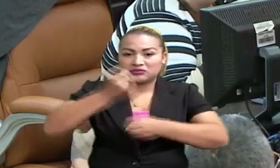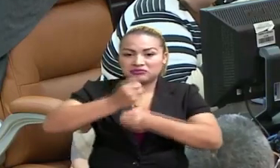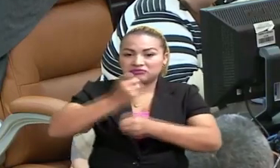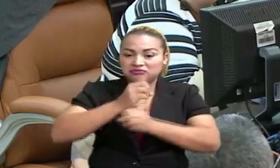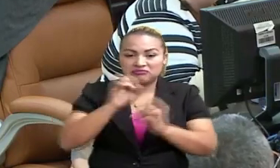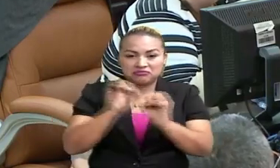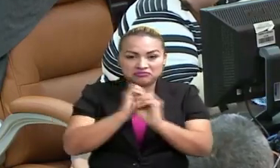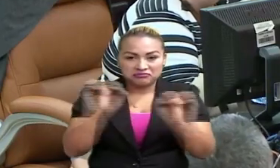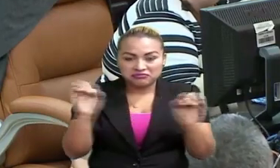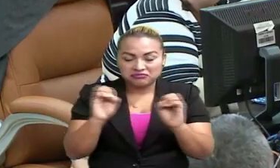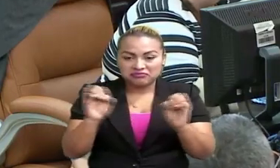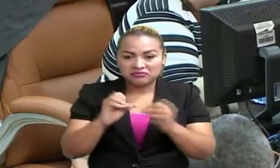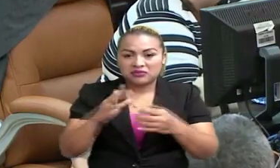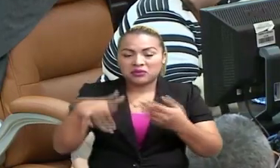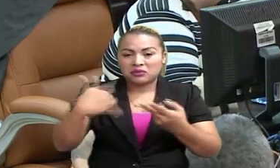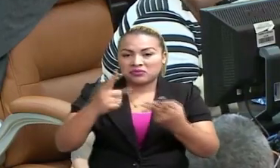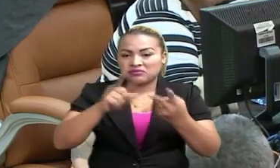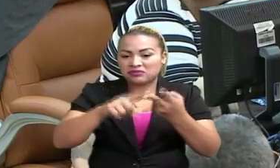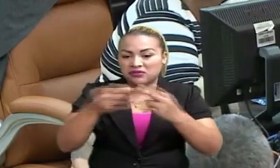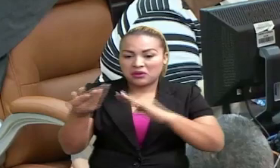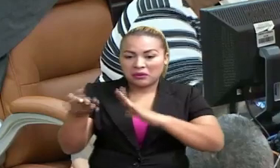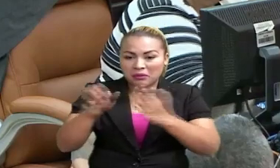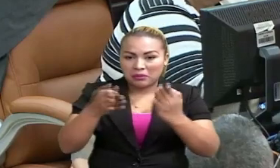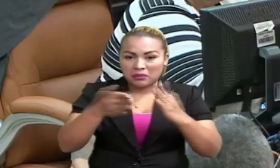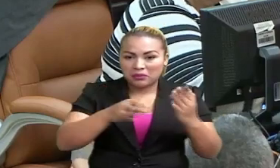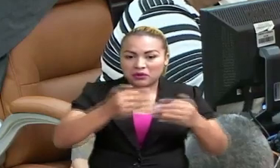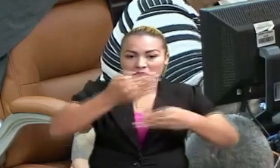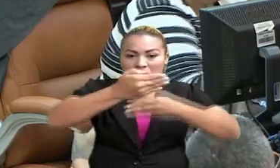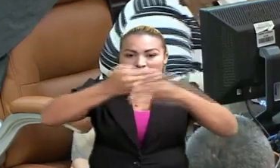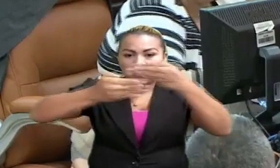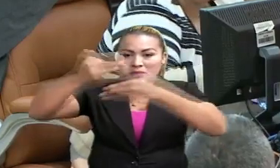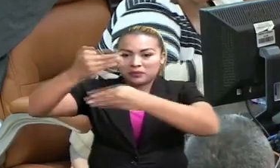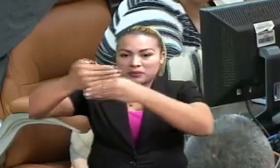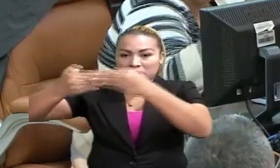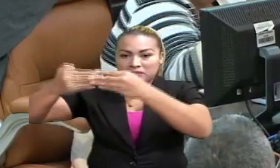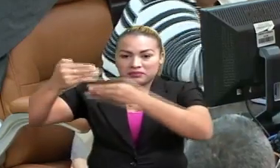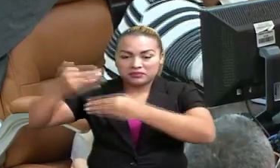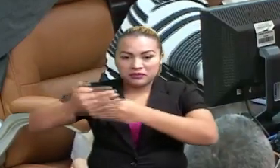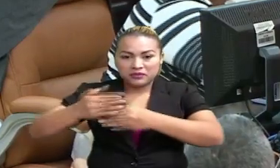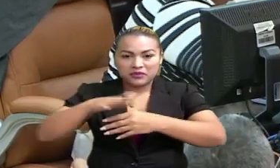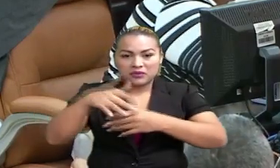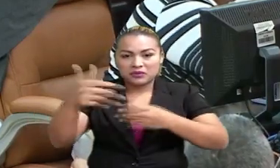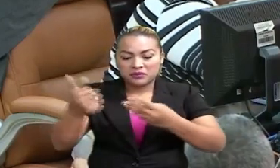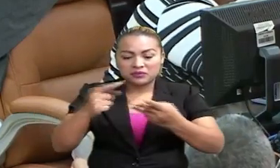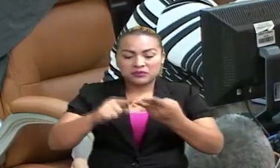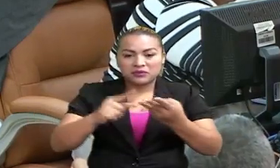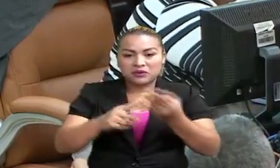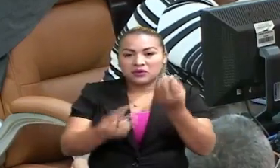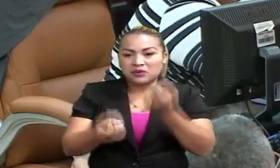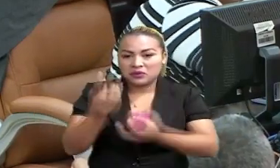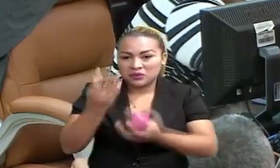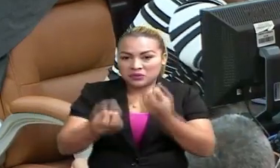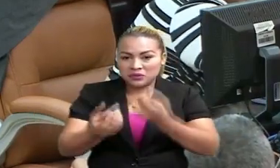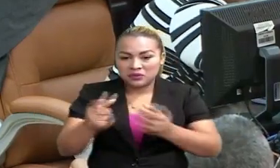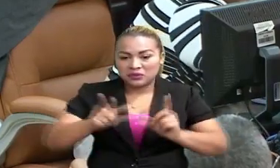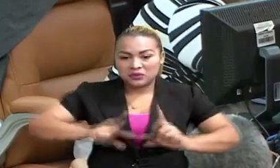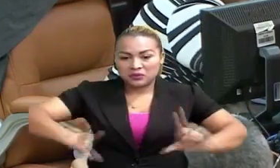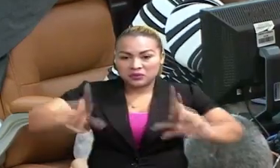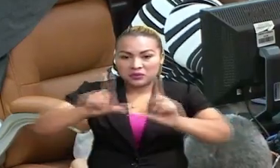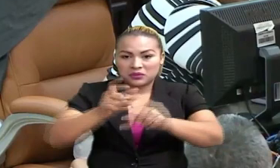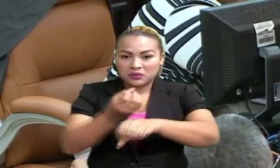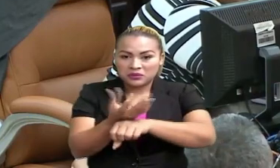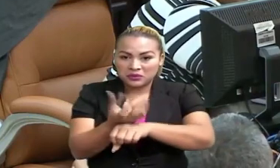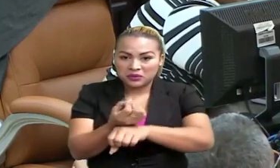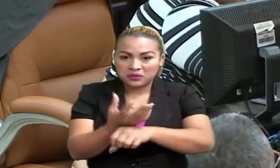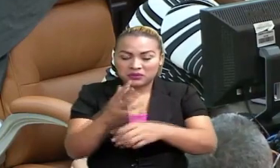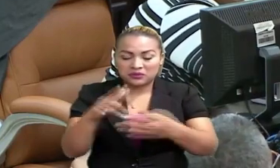la muerte generada en esos tranques, como consecuencia de las quemas de las alcaldías, como consecuencia de la